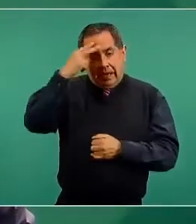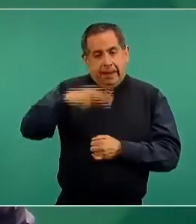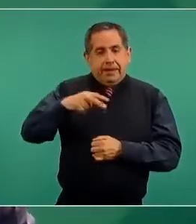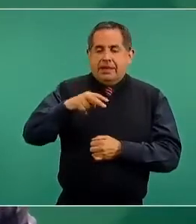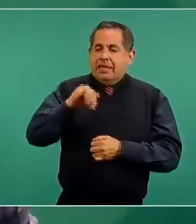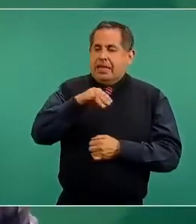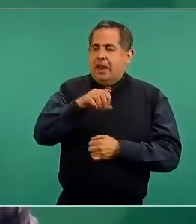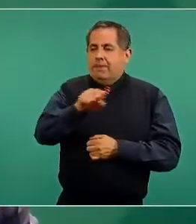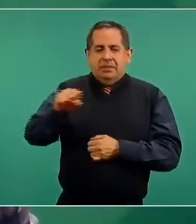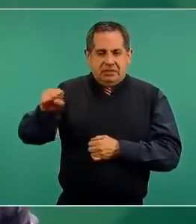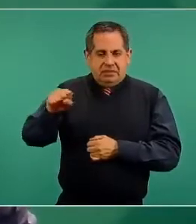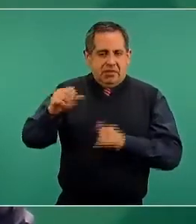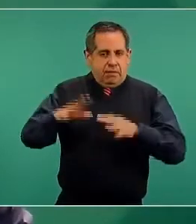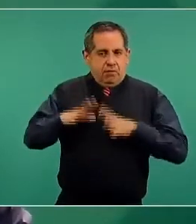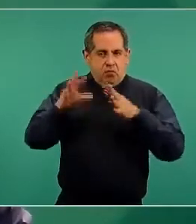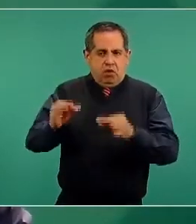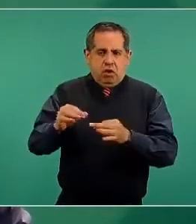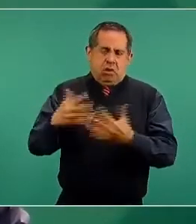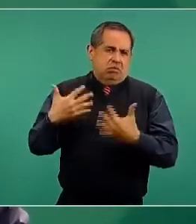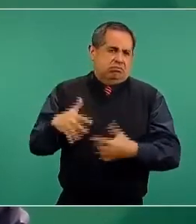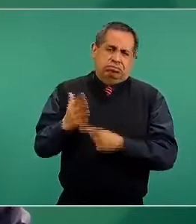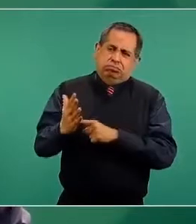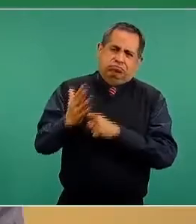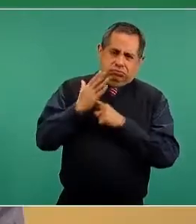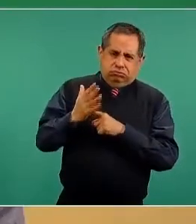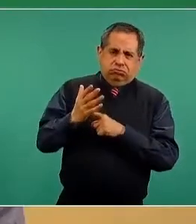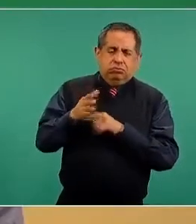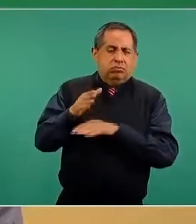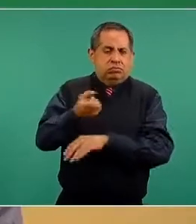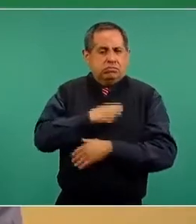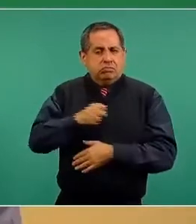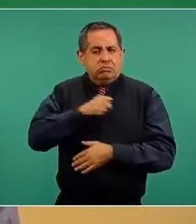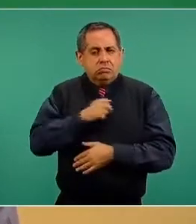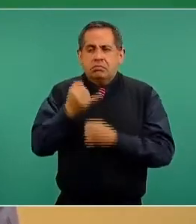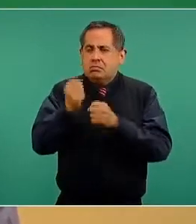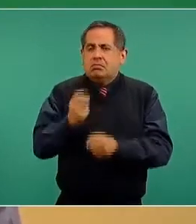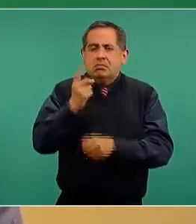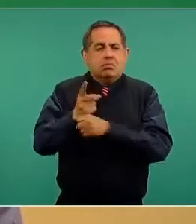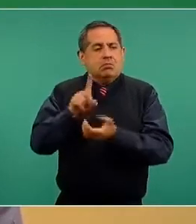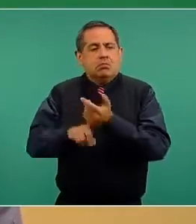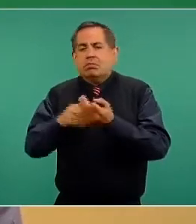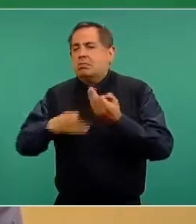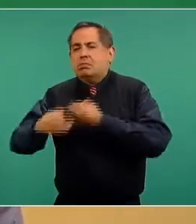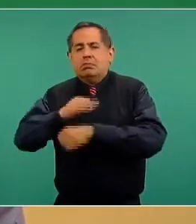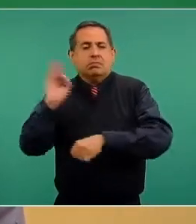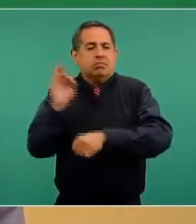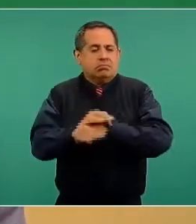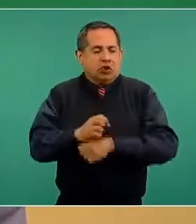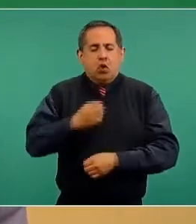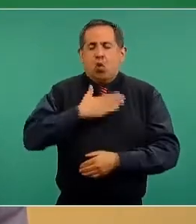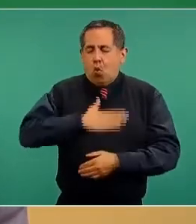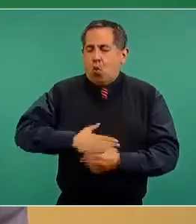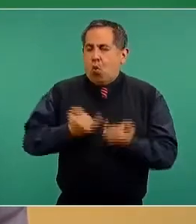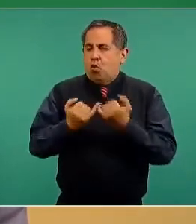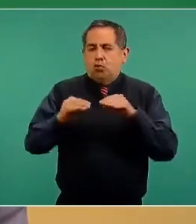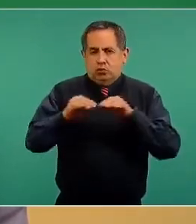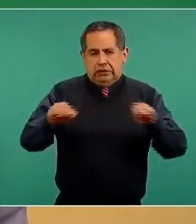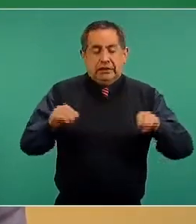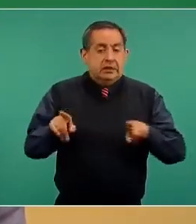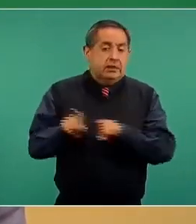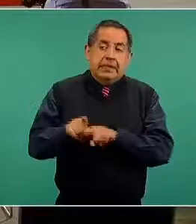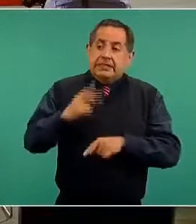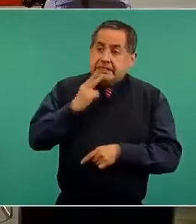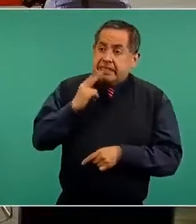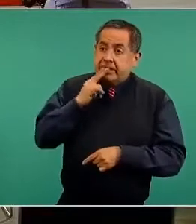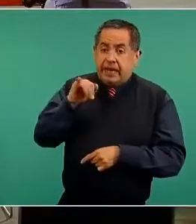Social, una institución emblemática de la salud y de la seguridad social, de la justicia social, diría yo, que ha